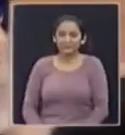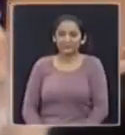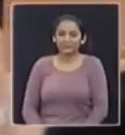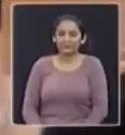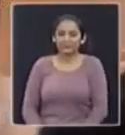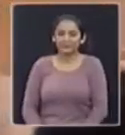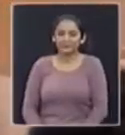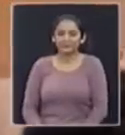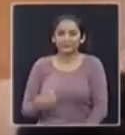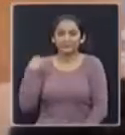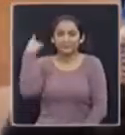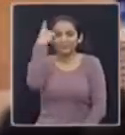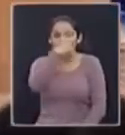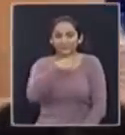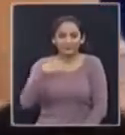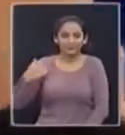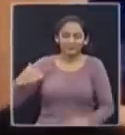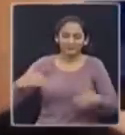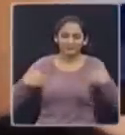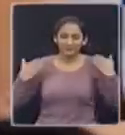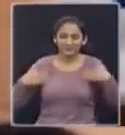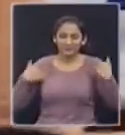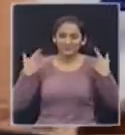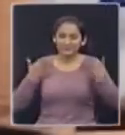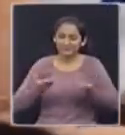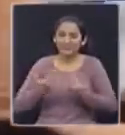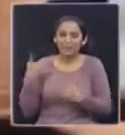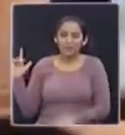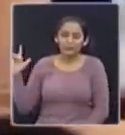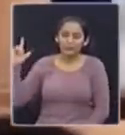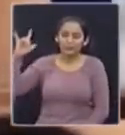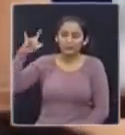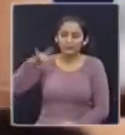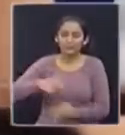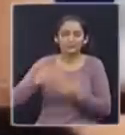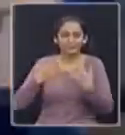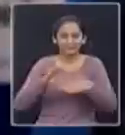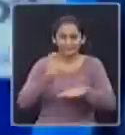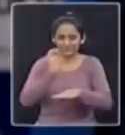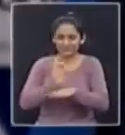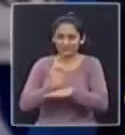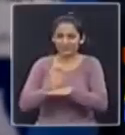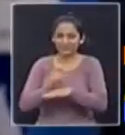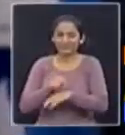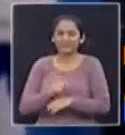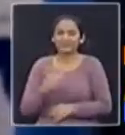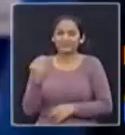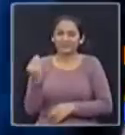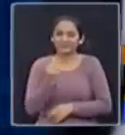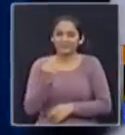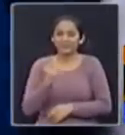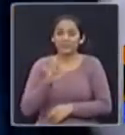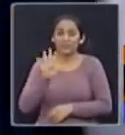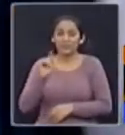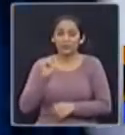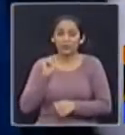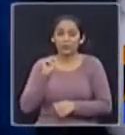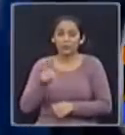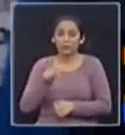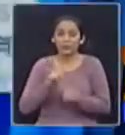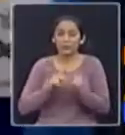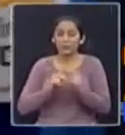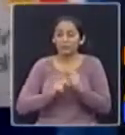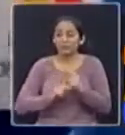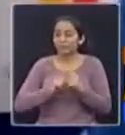Con el rostro lleno de emoción por el deber cumplido, arribó al país Glenda Morejón, campeona mundial juvenil en los 5.000 metros marcha del campeonato disputado en